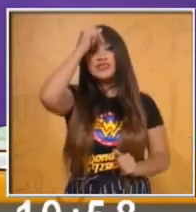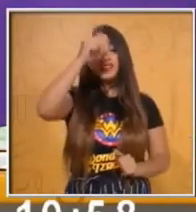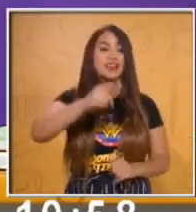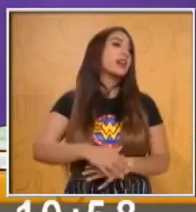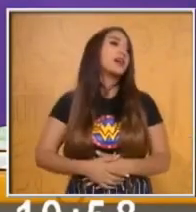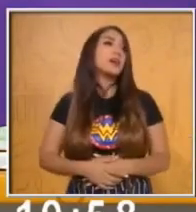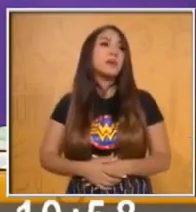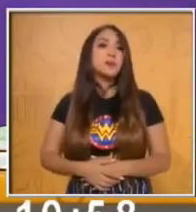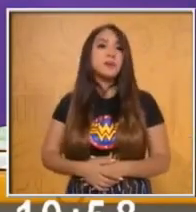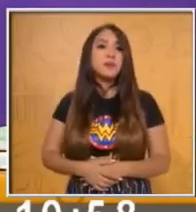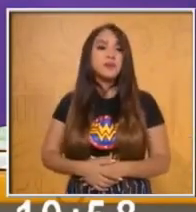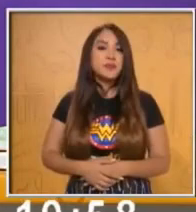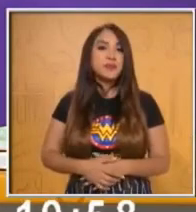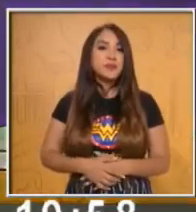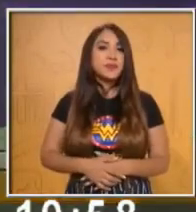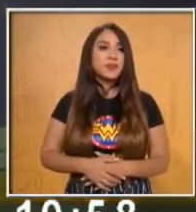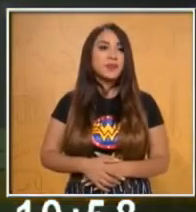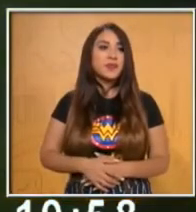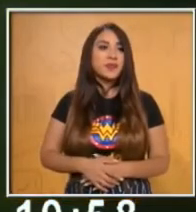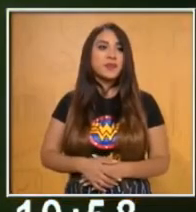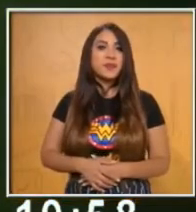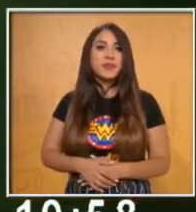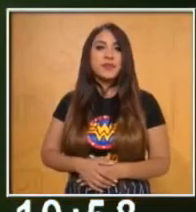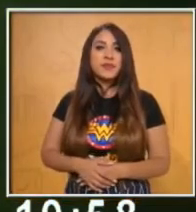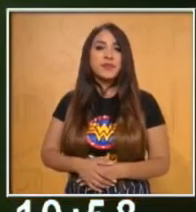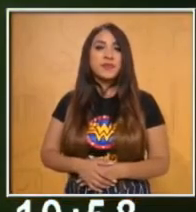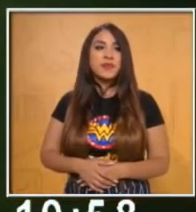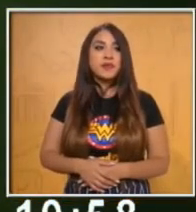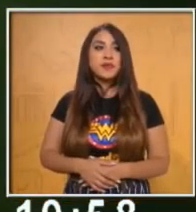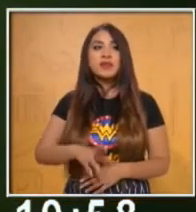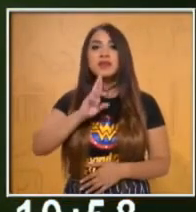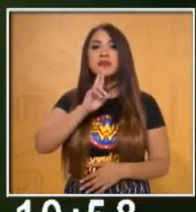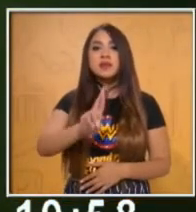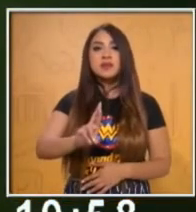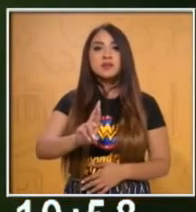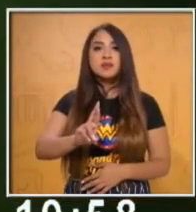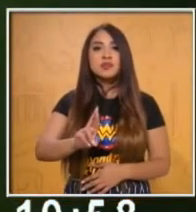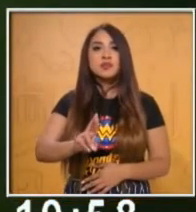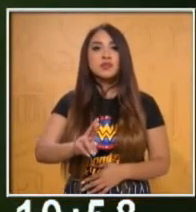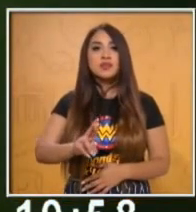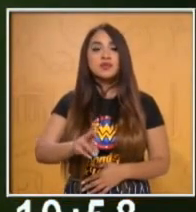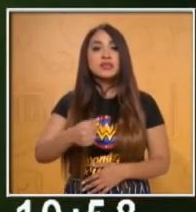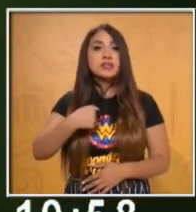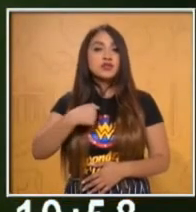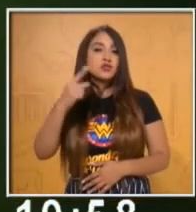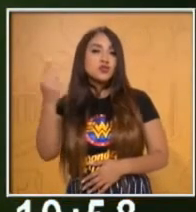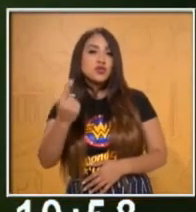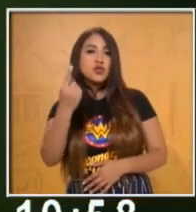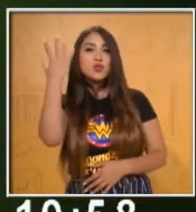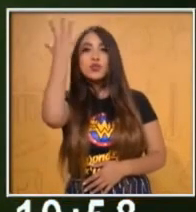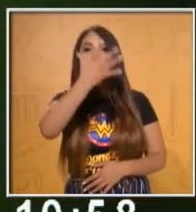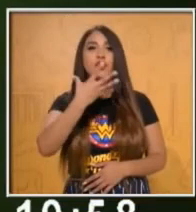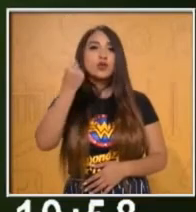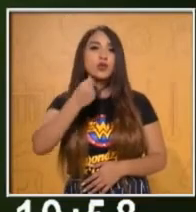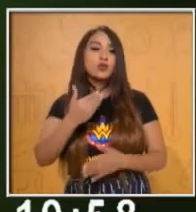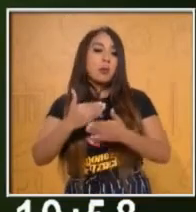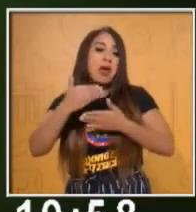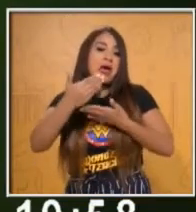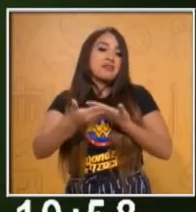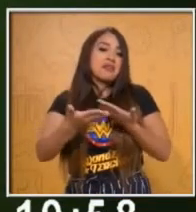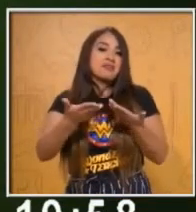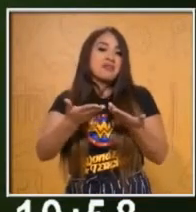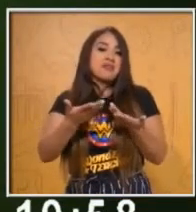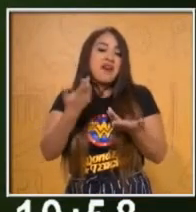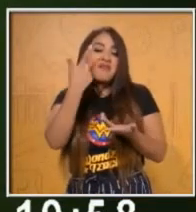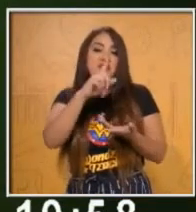maestra Blandi. Así es. Y la respuesta del acertijo es Soy bonito por delante, algo feo por detrás.